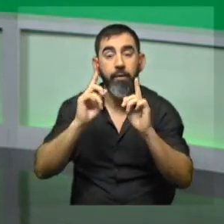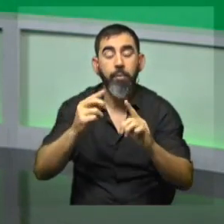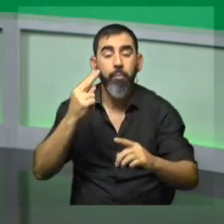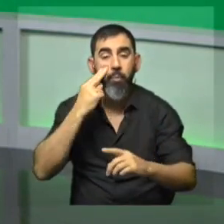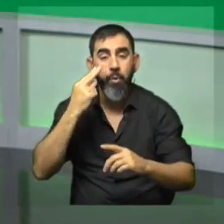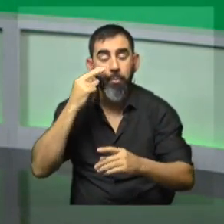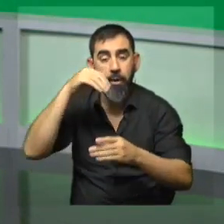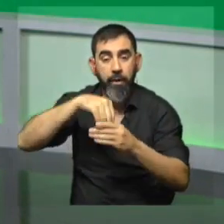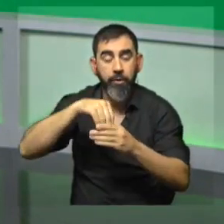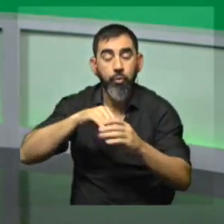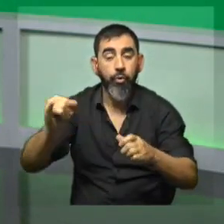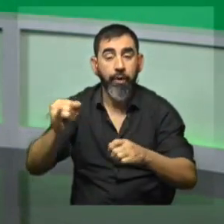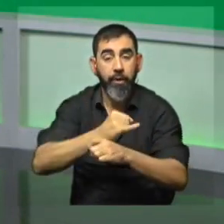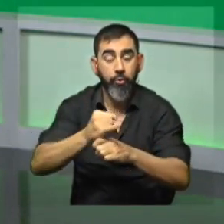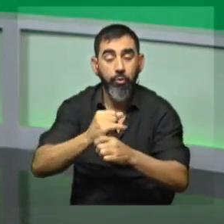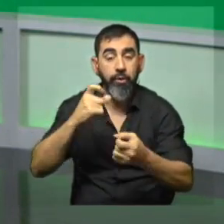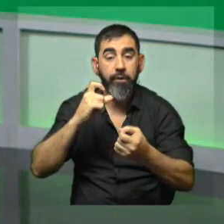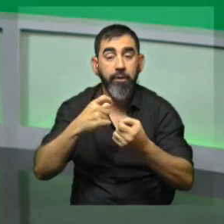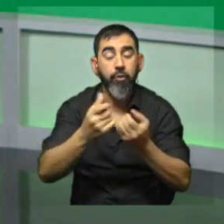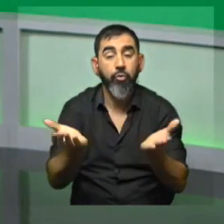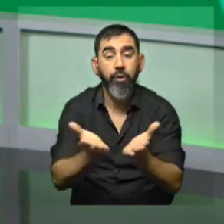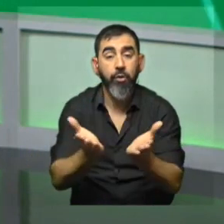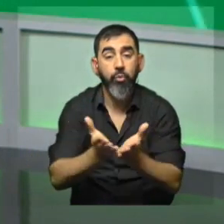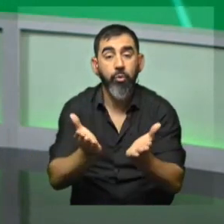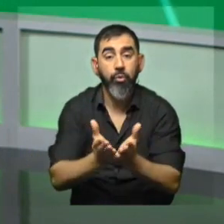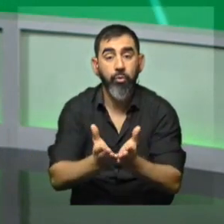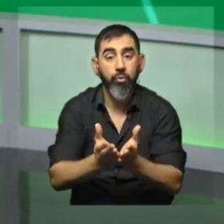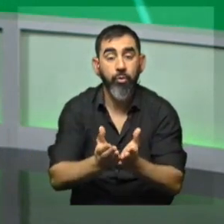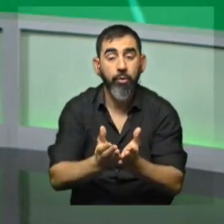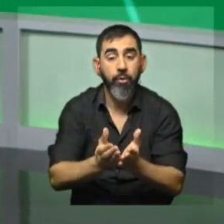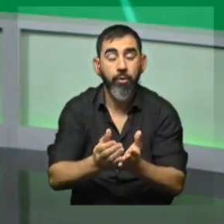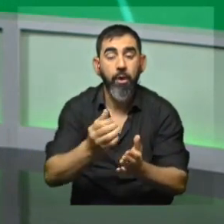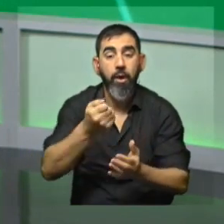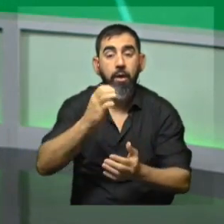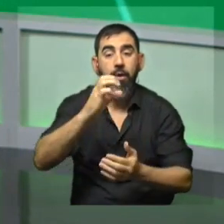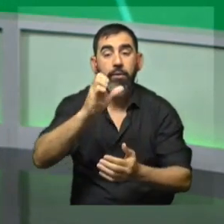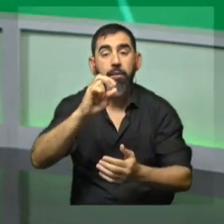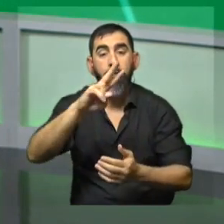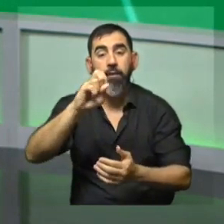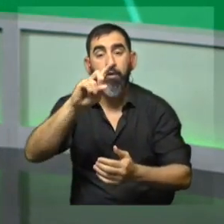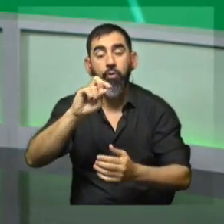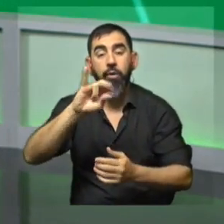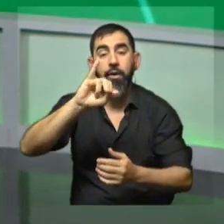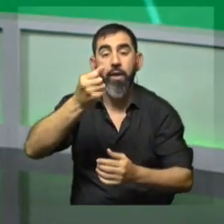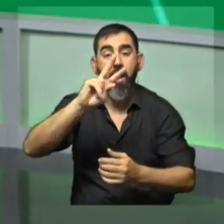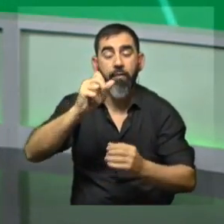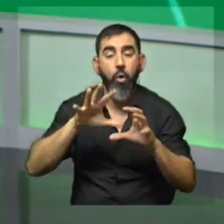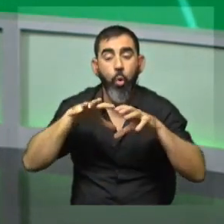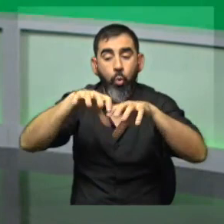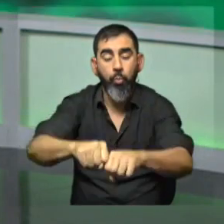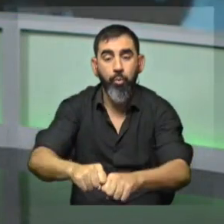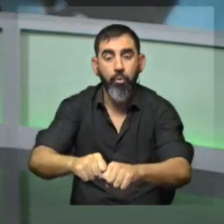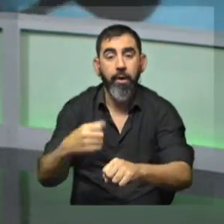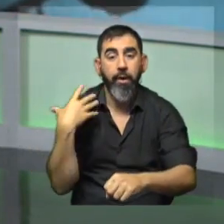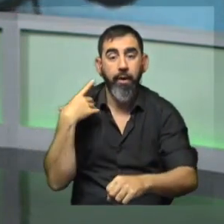problemas internos de la institución, el gremio estudiantil del Instituto Alfredo Vázquez Acevedo, el IABA, ocupó esta mañana el centro con el director